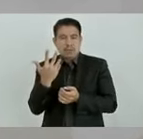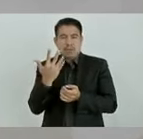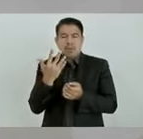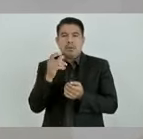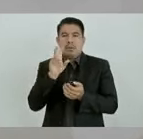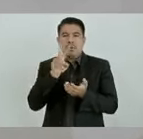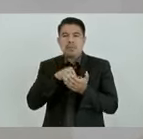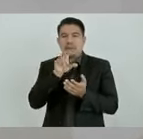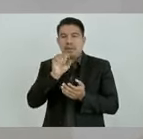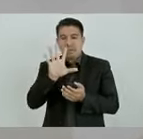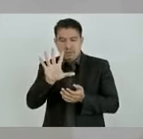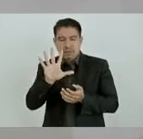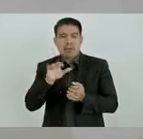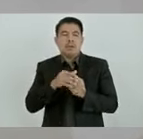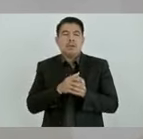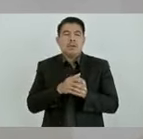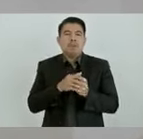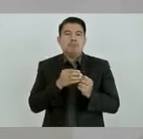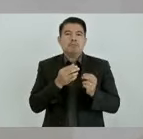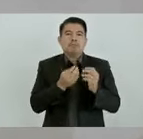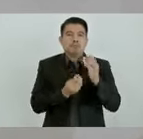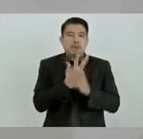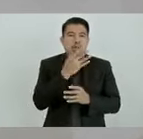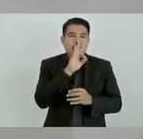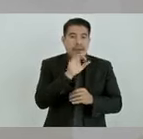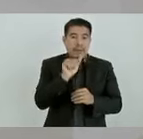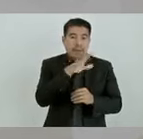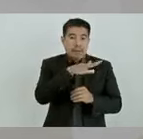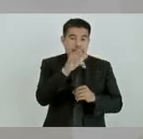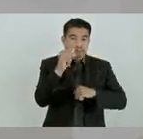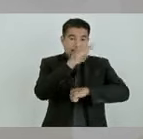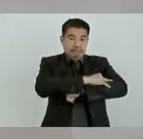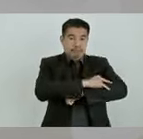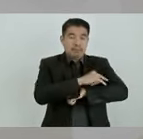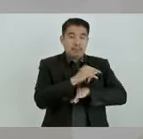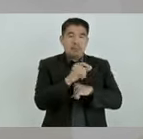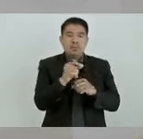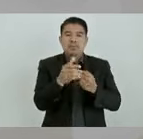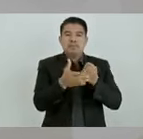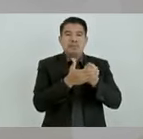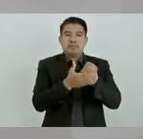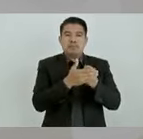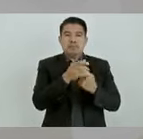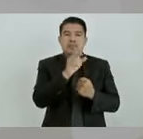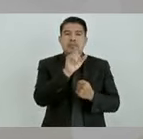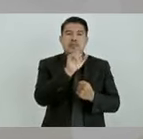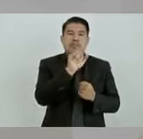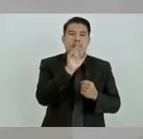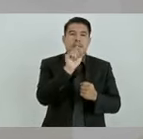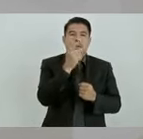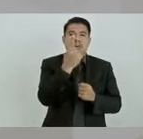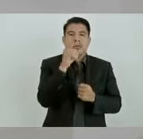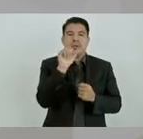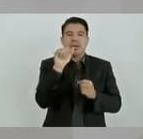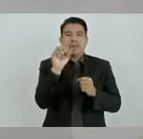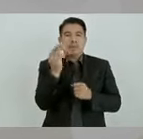nuevo aeropuerto Felipe Ángeles lo vamos a inaugurar el 21 de marzo del 2022.